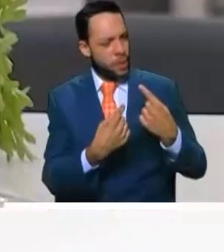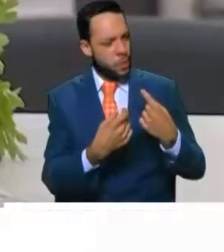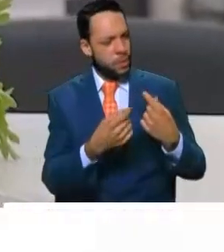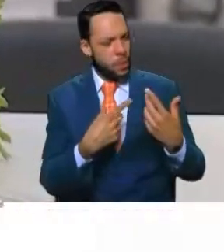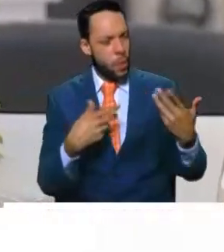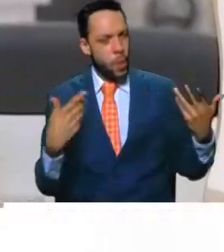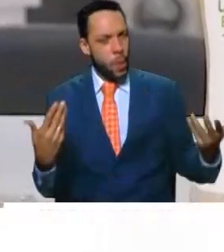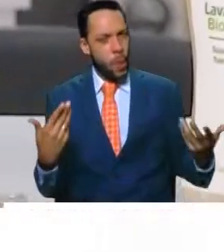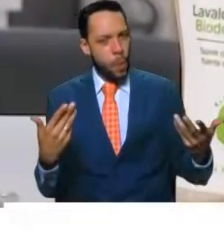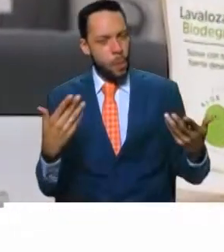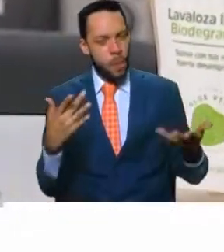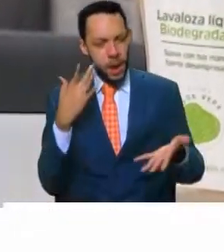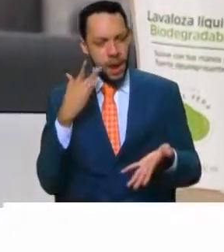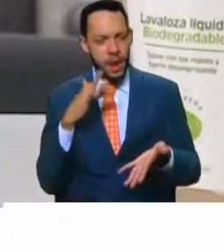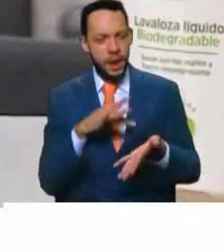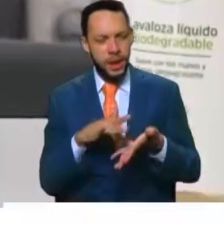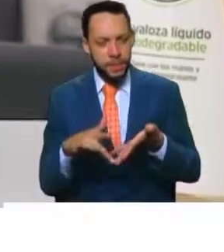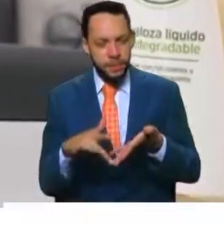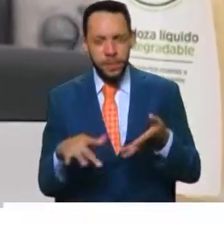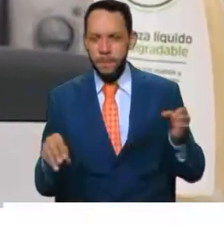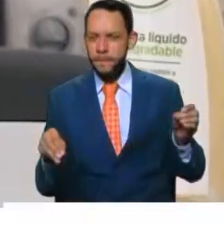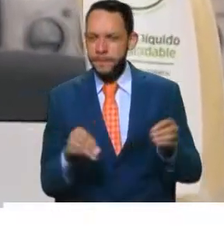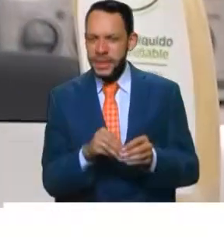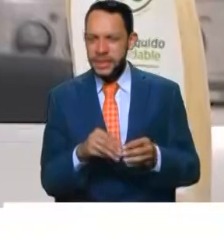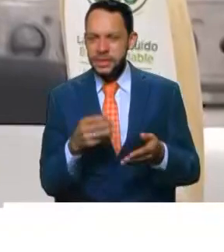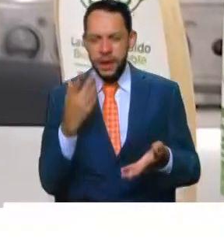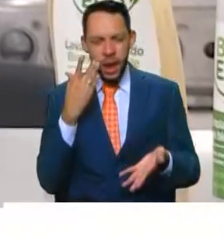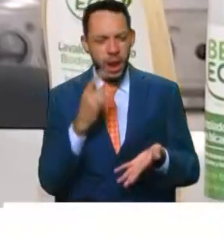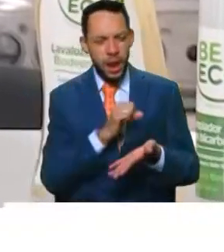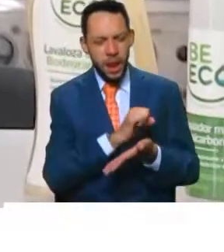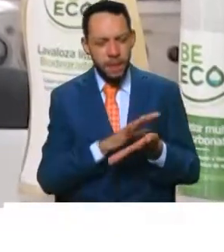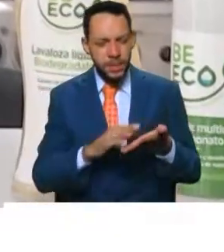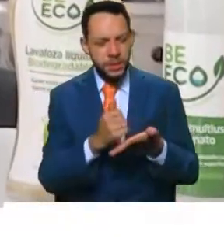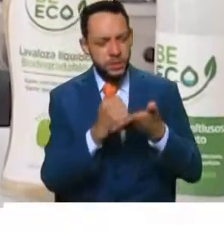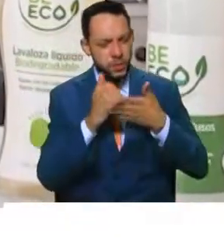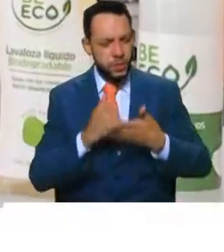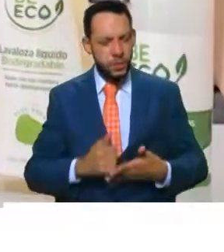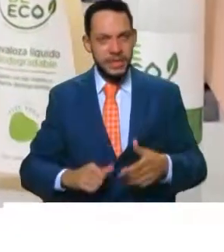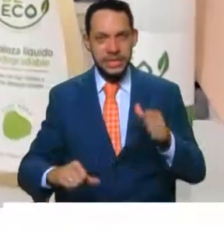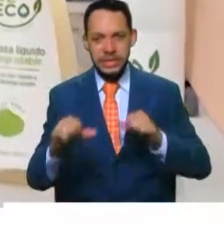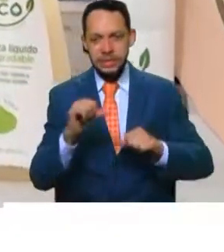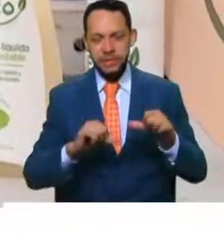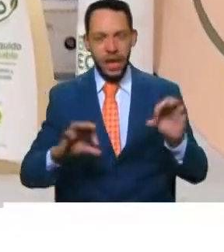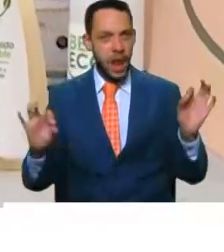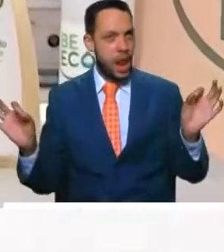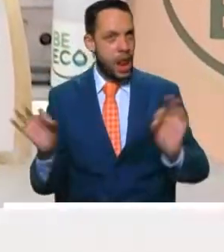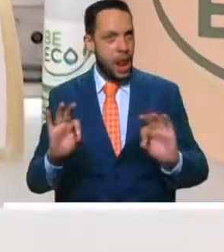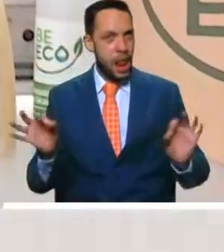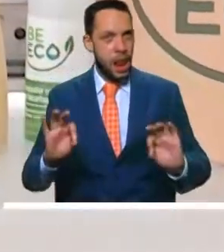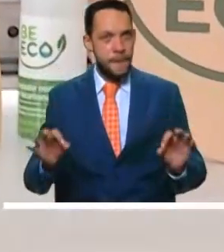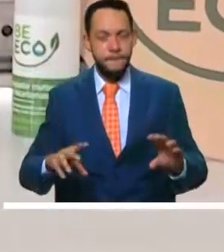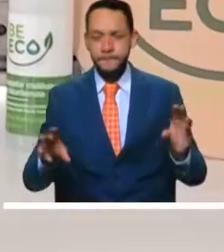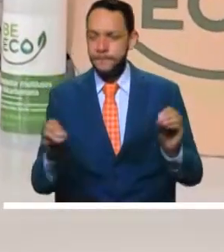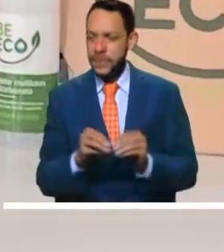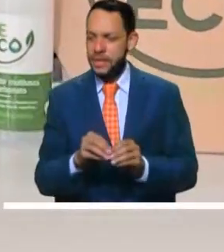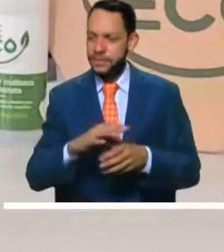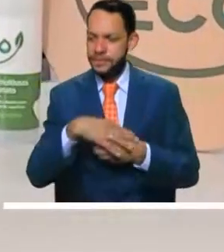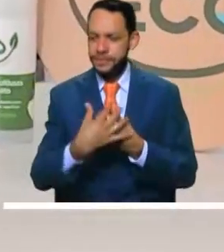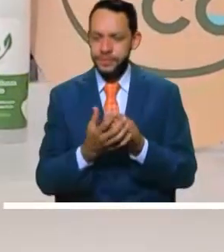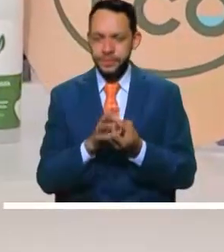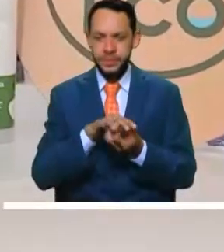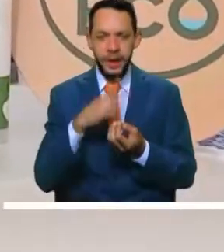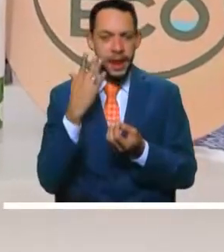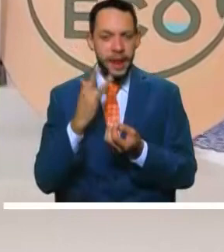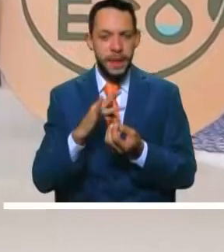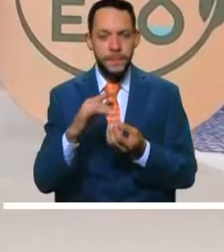limpio? ¿Y cómo sé que no tienen componentes químicos? ¿Y cómo lavo? ¿Y cómo aseo? ¿Con qué agua